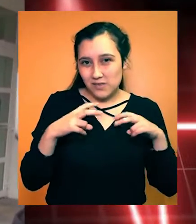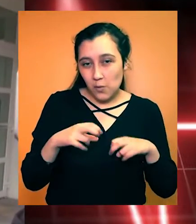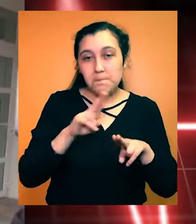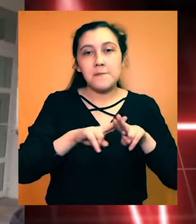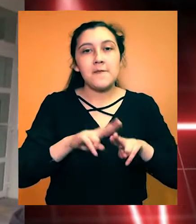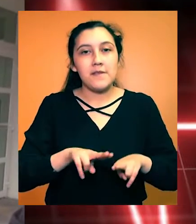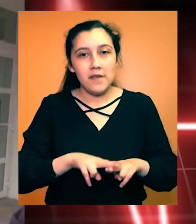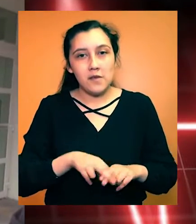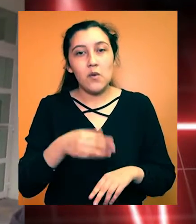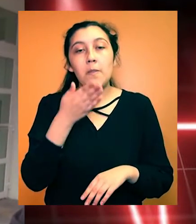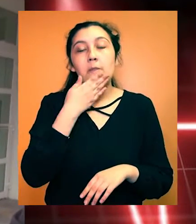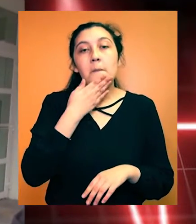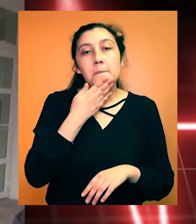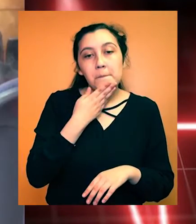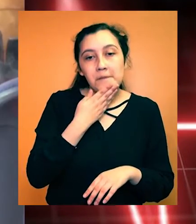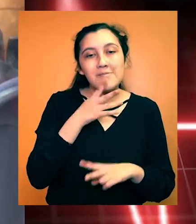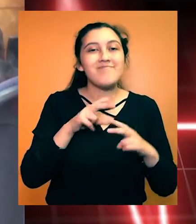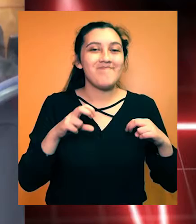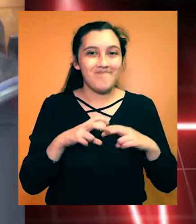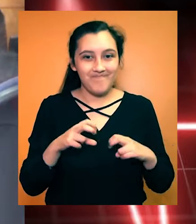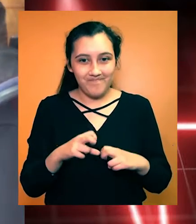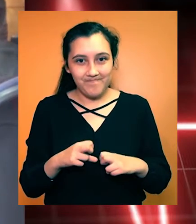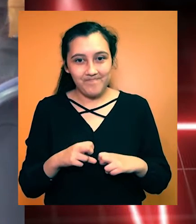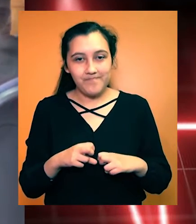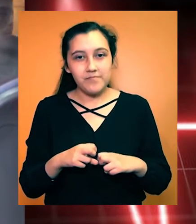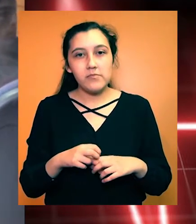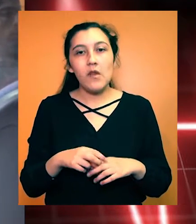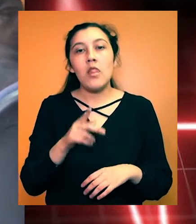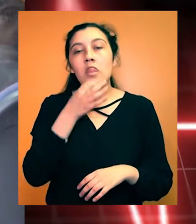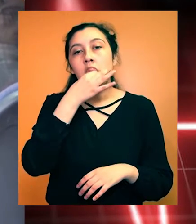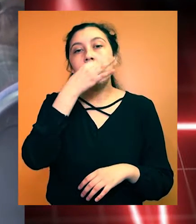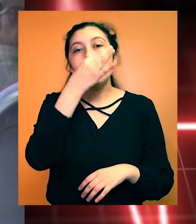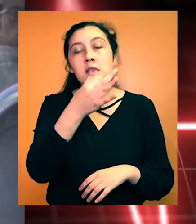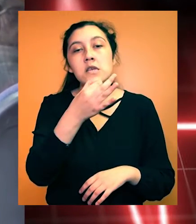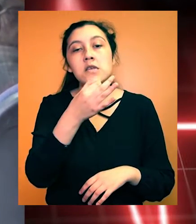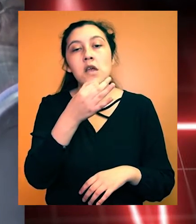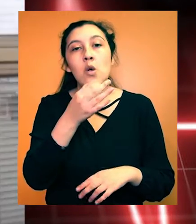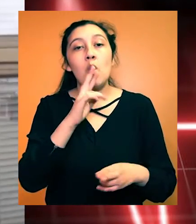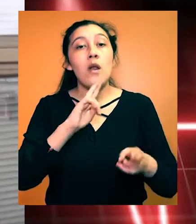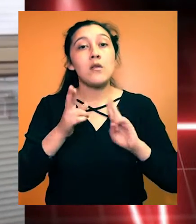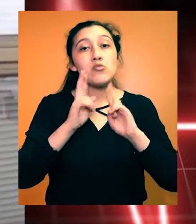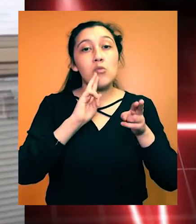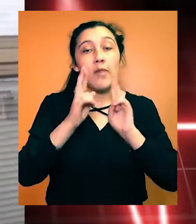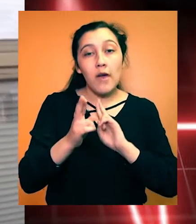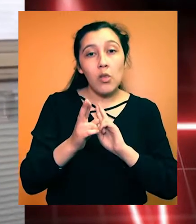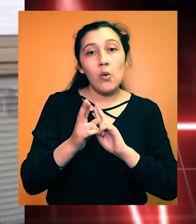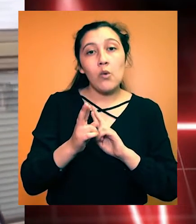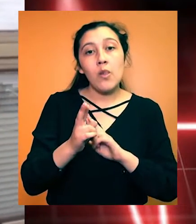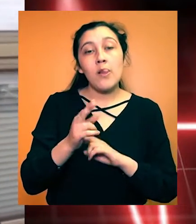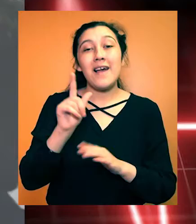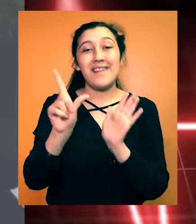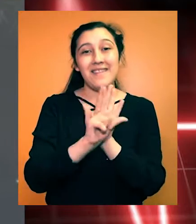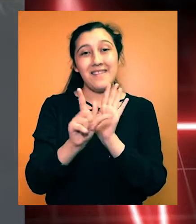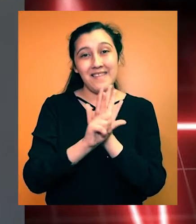en particular por las pericias que lo descartaron. Quienes destacan los resultados de los análisis es la Corporación Ley Sofi, donde